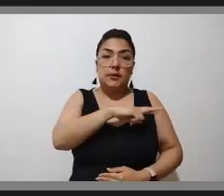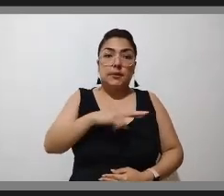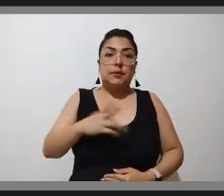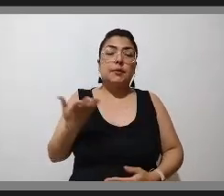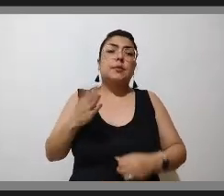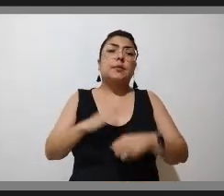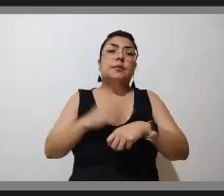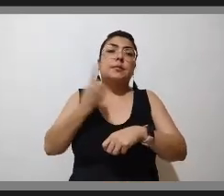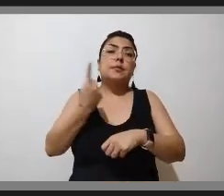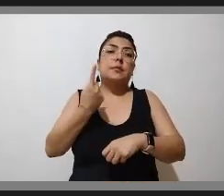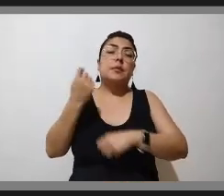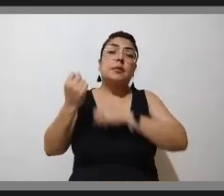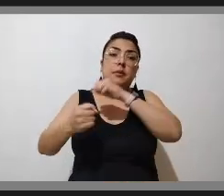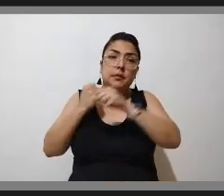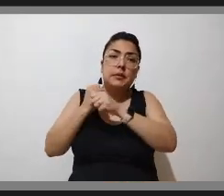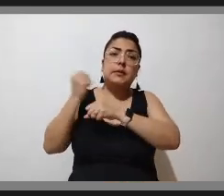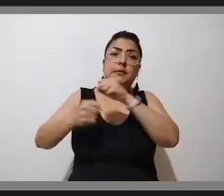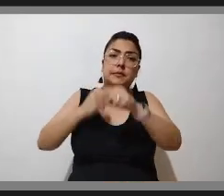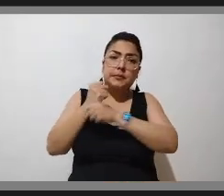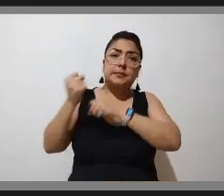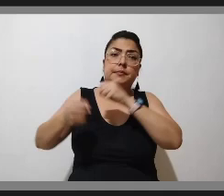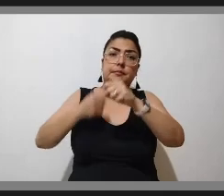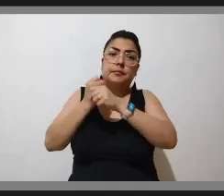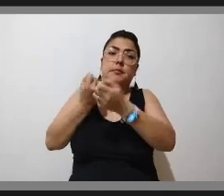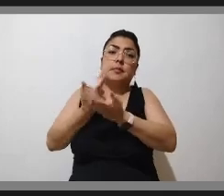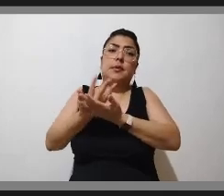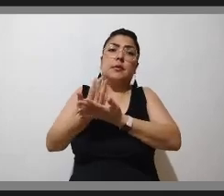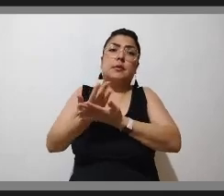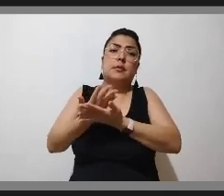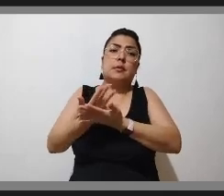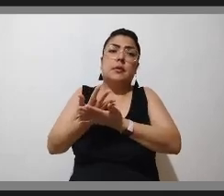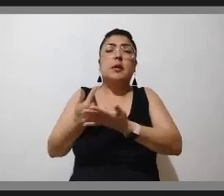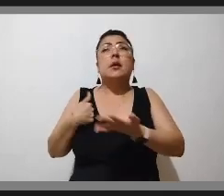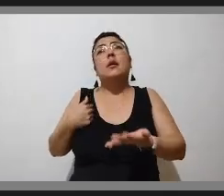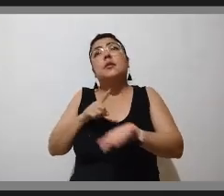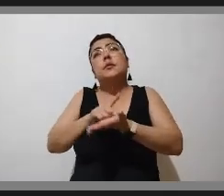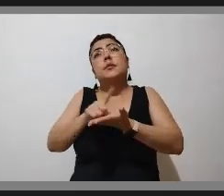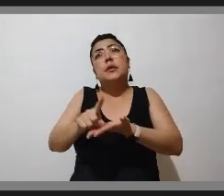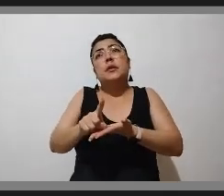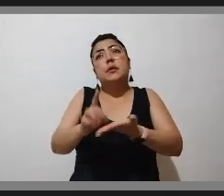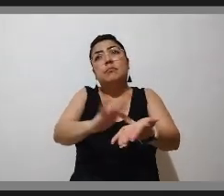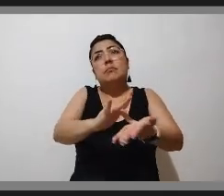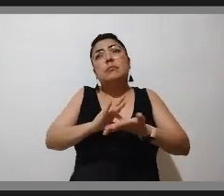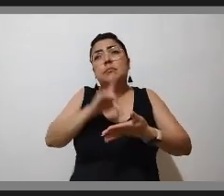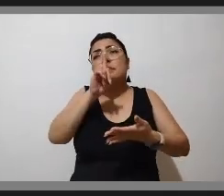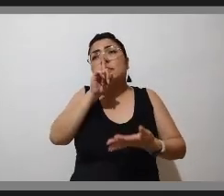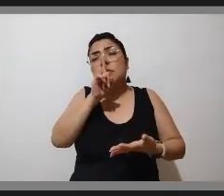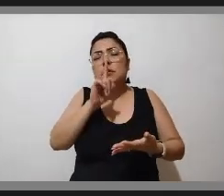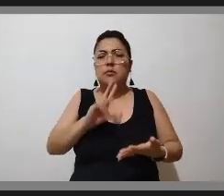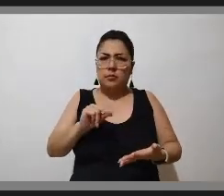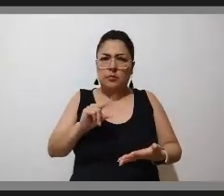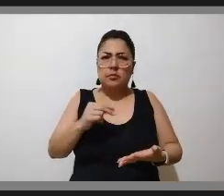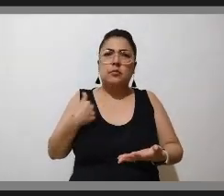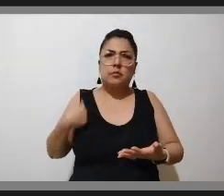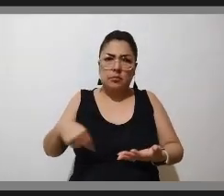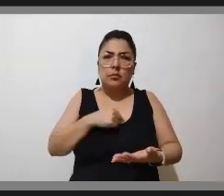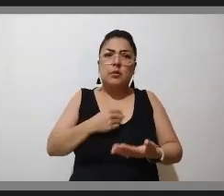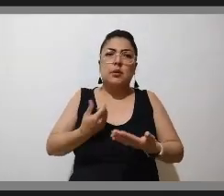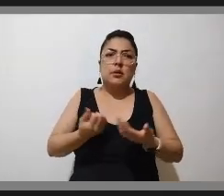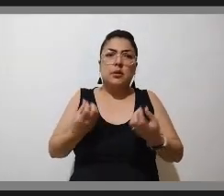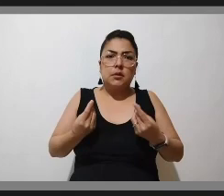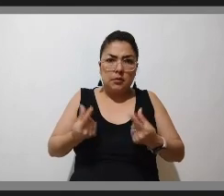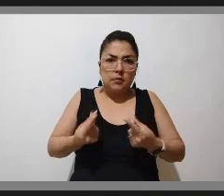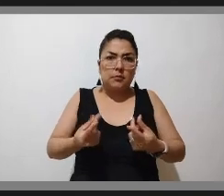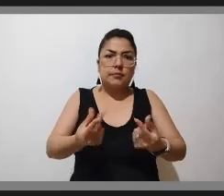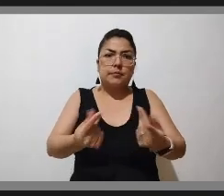tardando siglos y siglos en tratar de conquistar estos derechos. Estos derechos son nuestros. Entonces, pues es lo que yo invitaría a